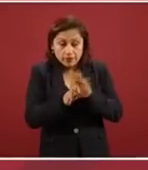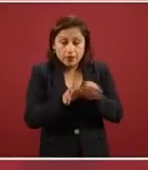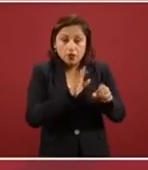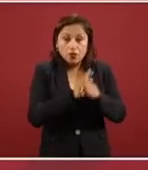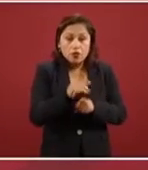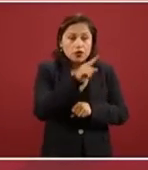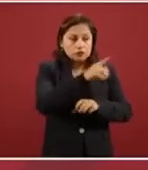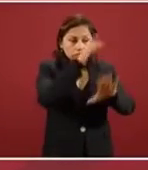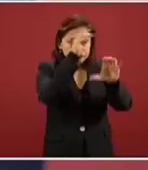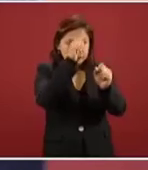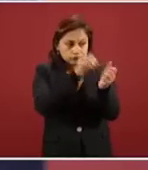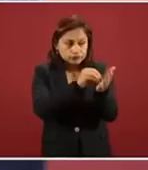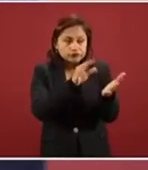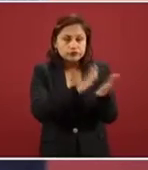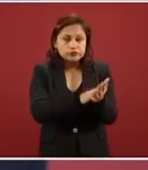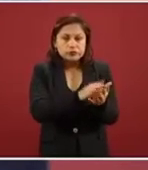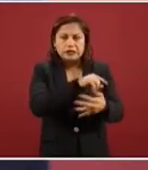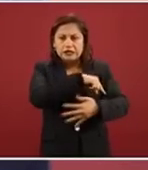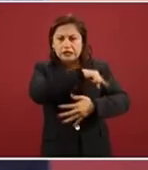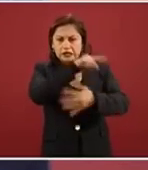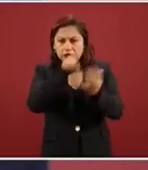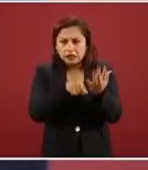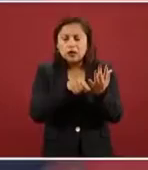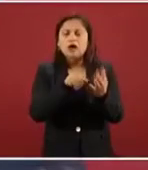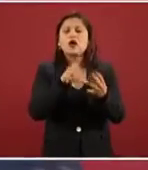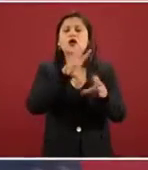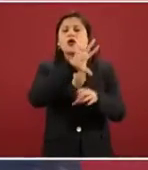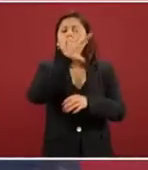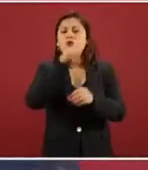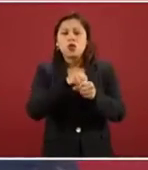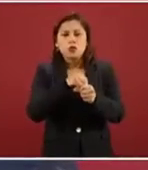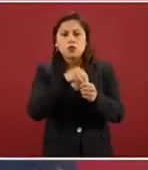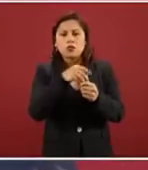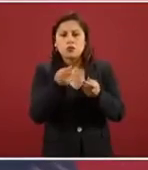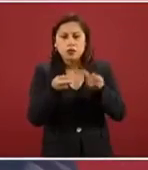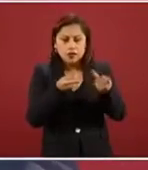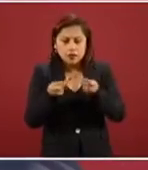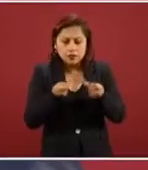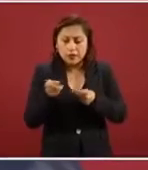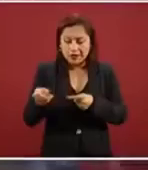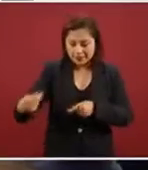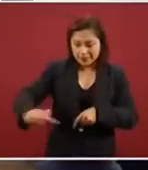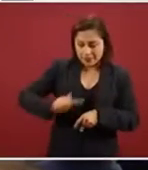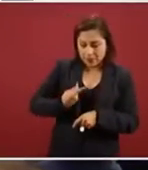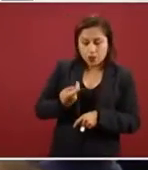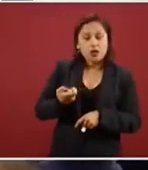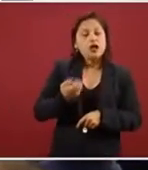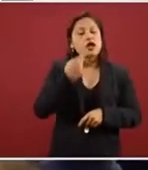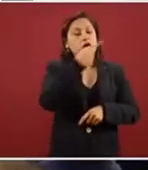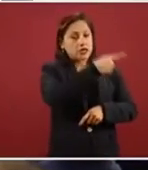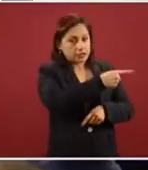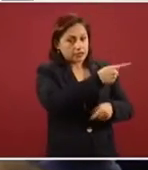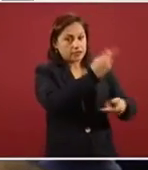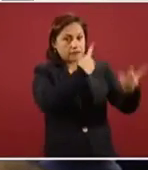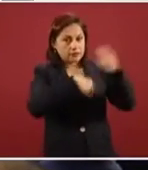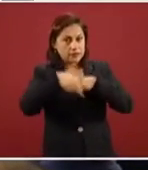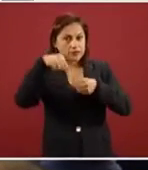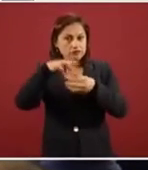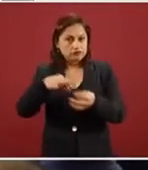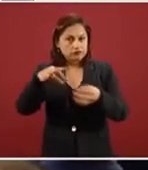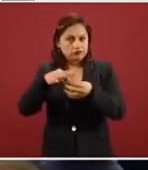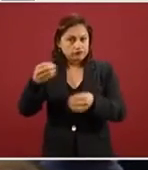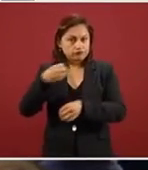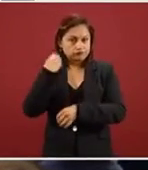tienen, todo el plan, como tú lo estás mencionando. Y si la gente